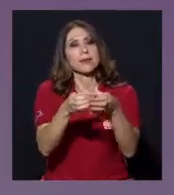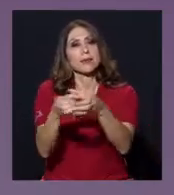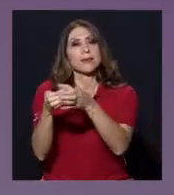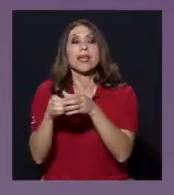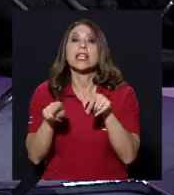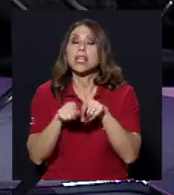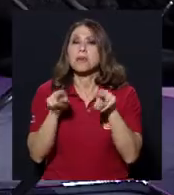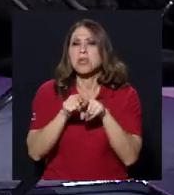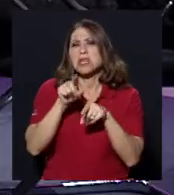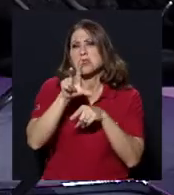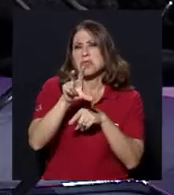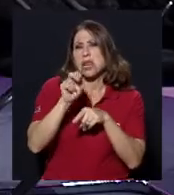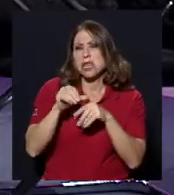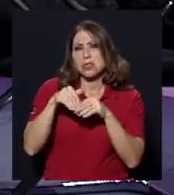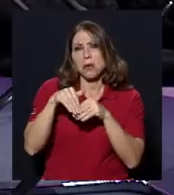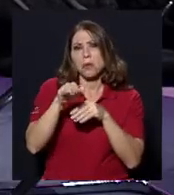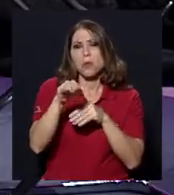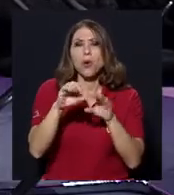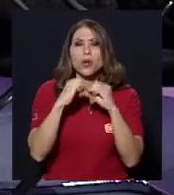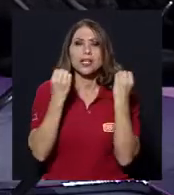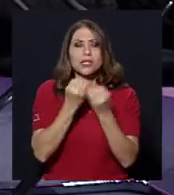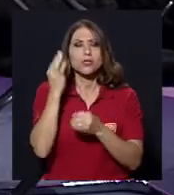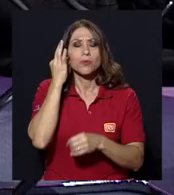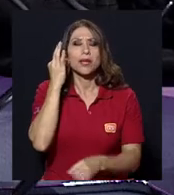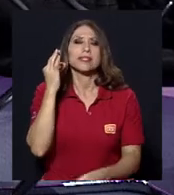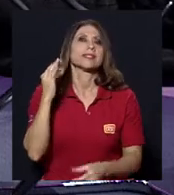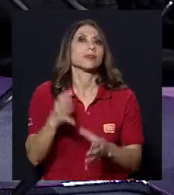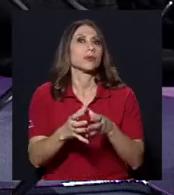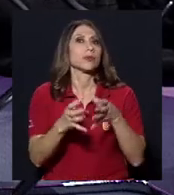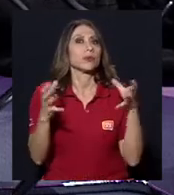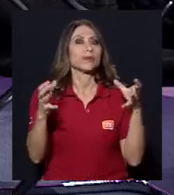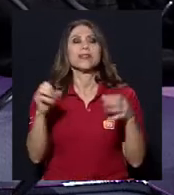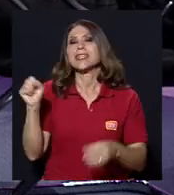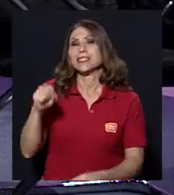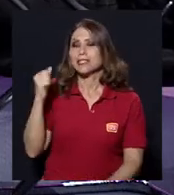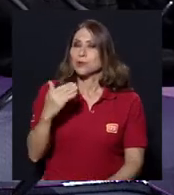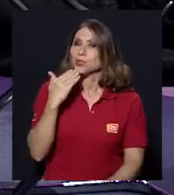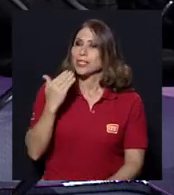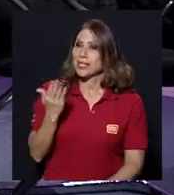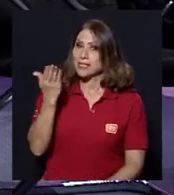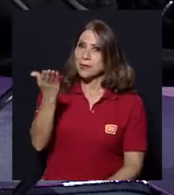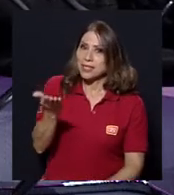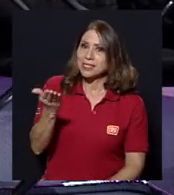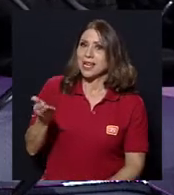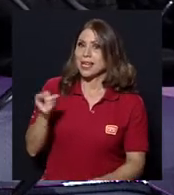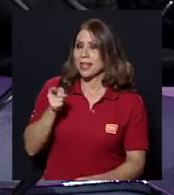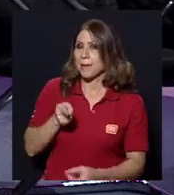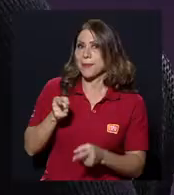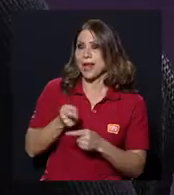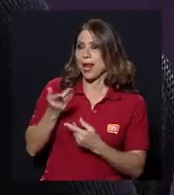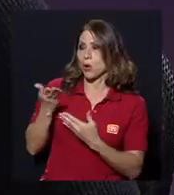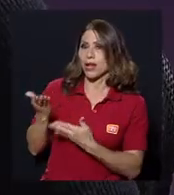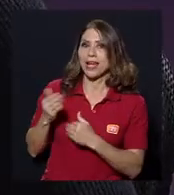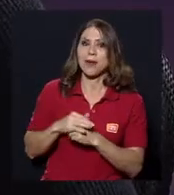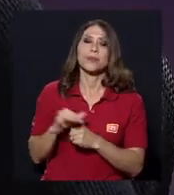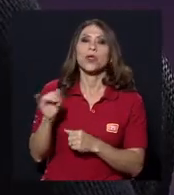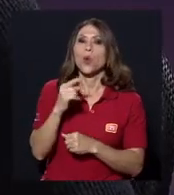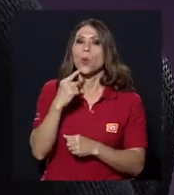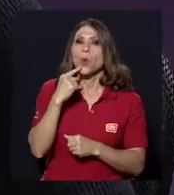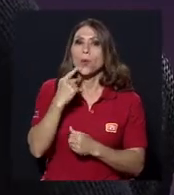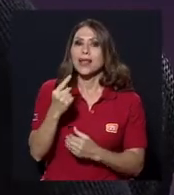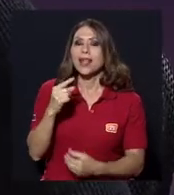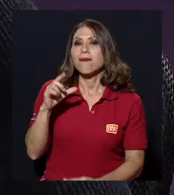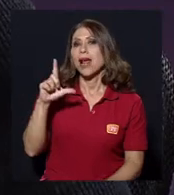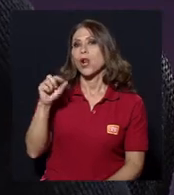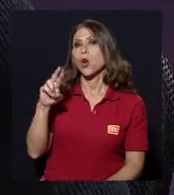un grupo muy grande. Sí, muchísimas gracias a Maricel y a Lorena. Como lo planteaba Lorena, desde el Centro